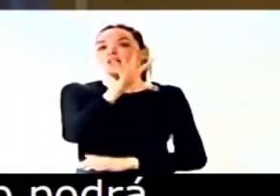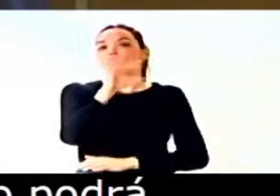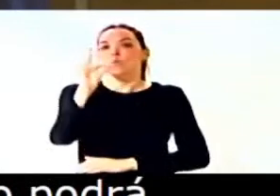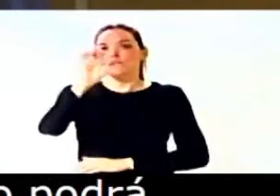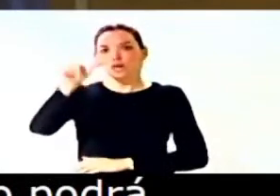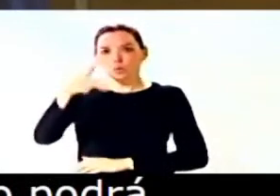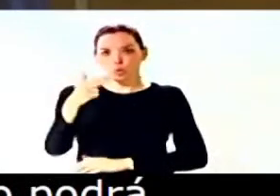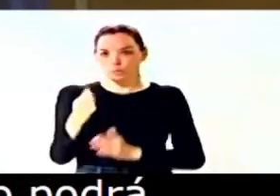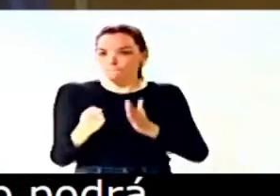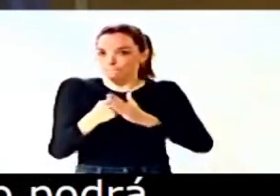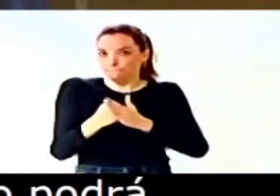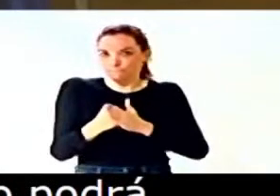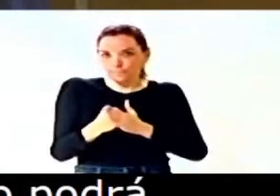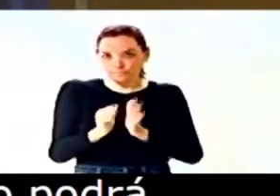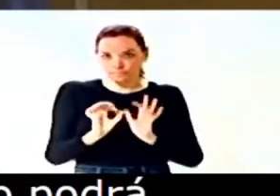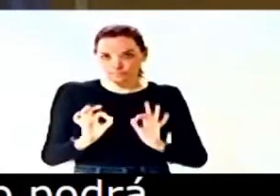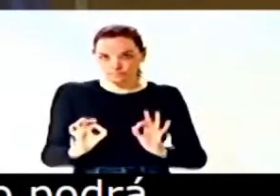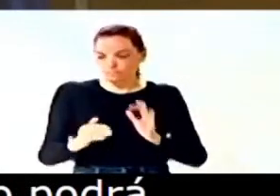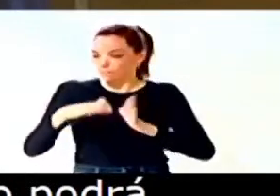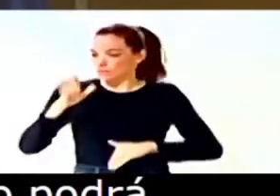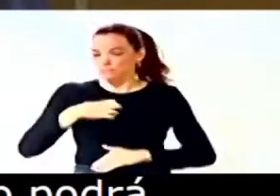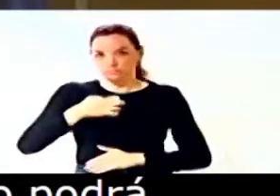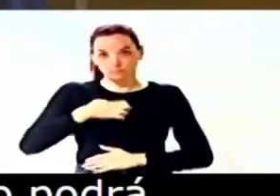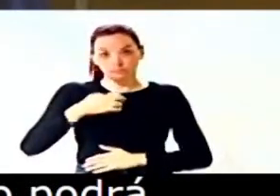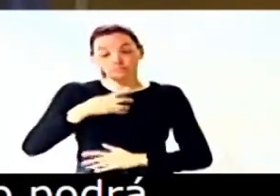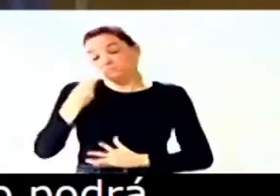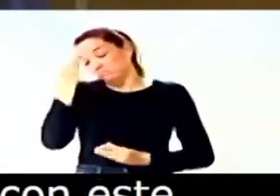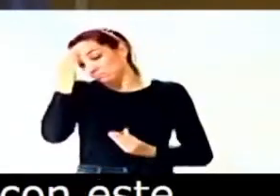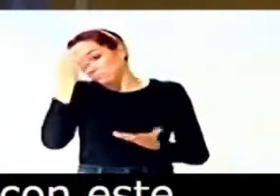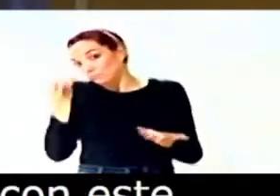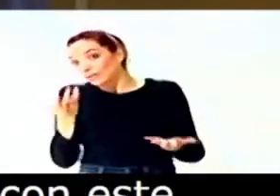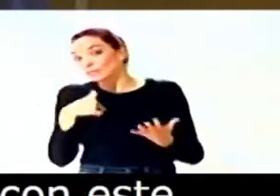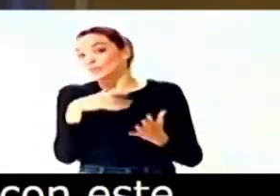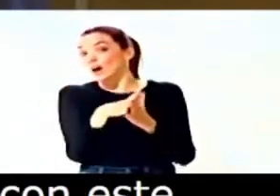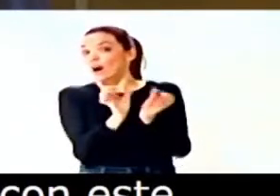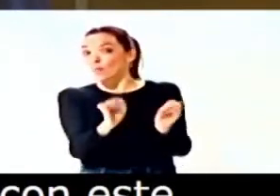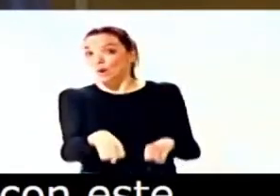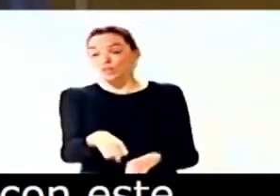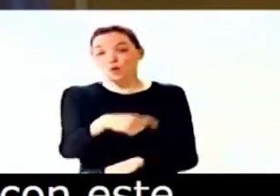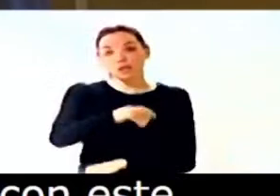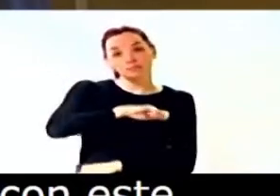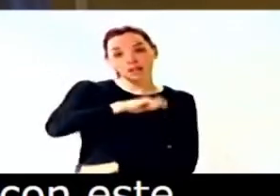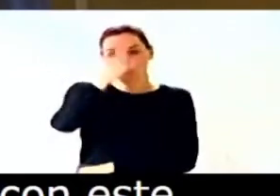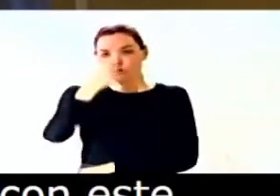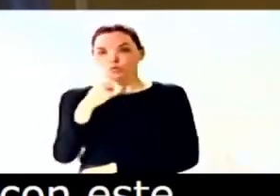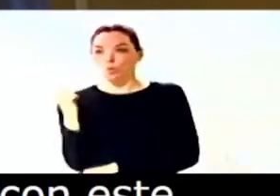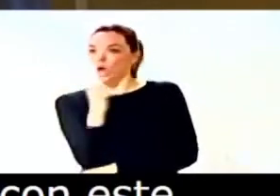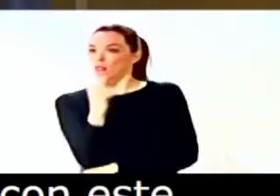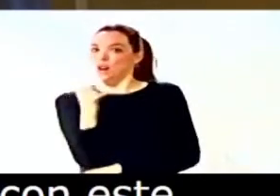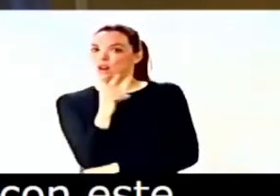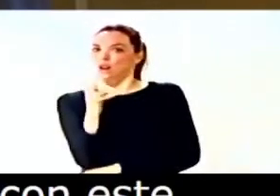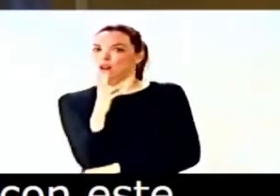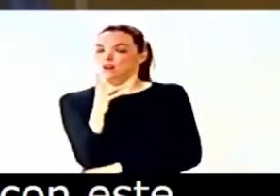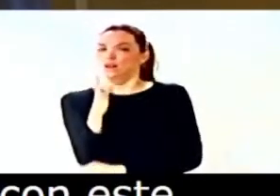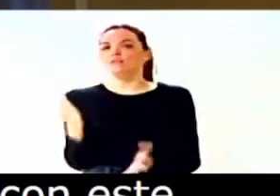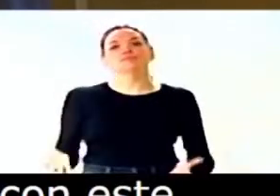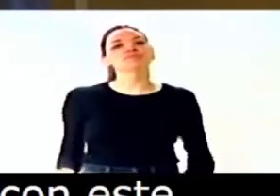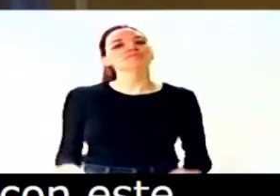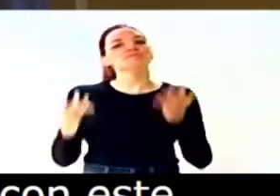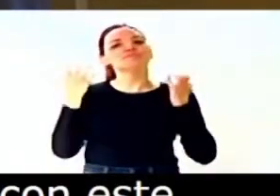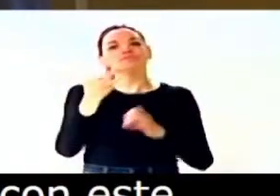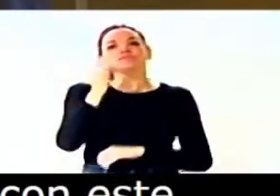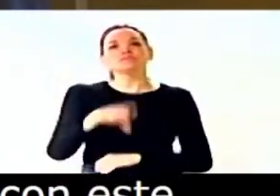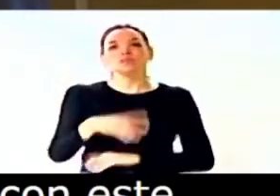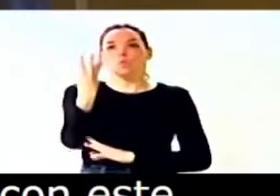euros, entendemos que con este acuerdo que España y Portugal han alcanzado, fundamentalmente van a beneficiar a